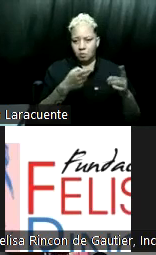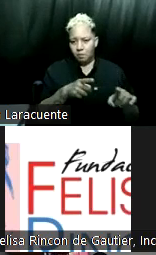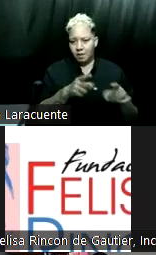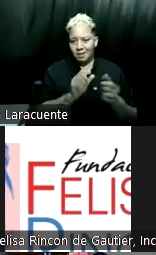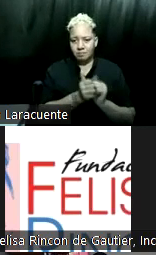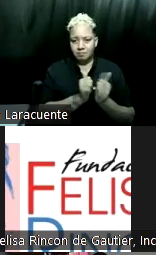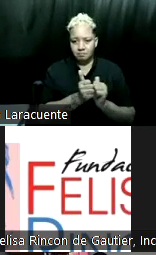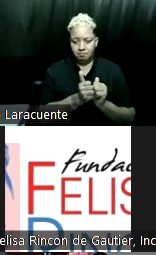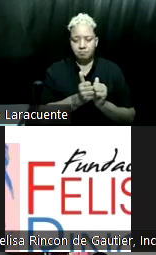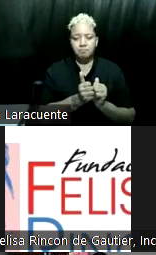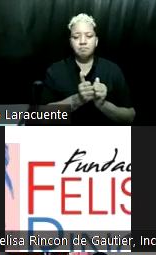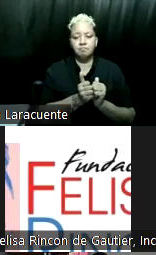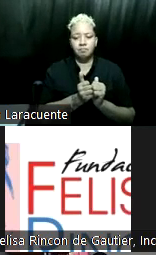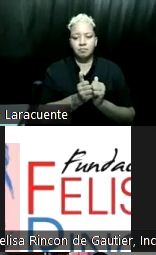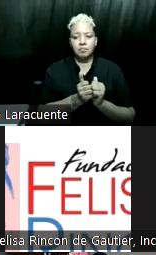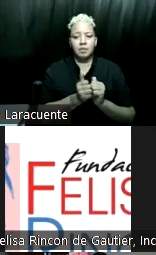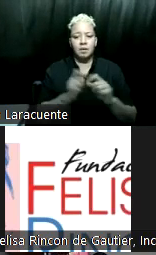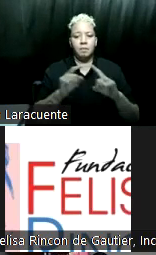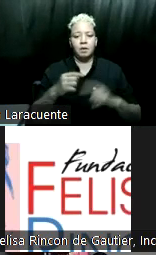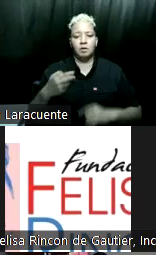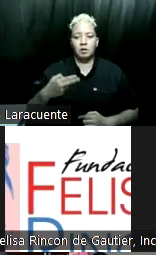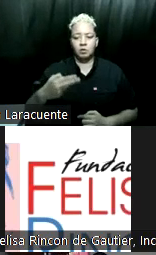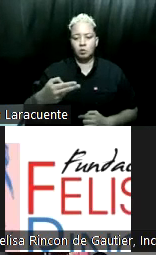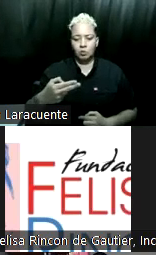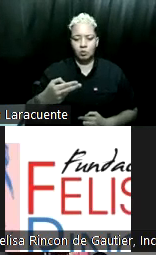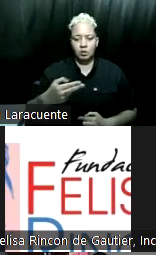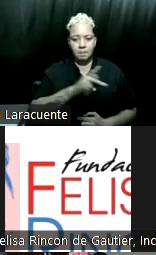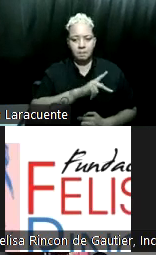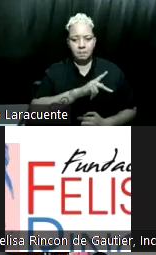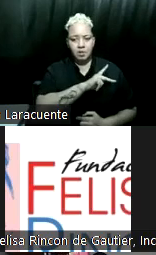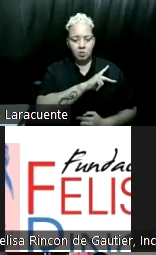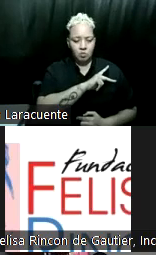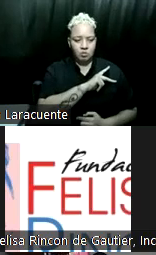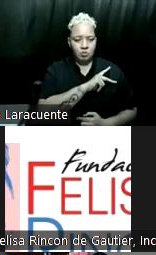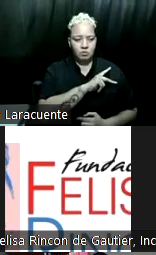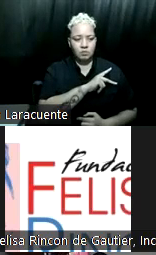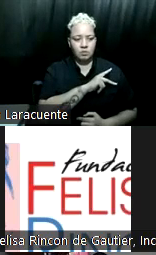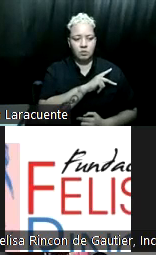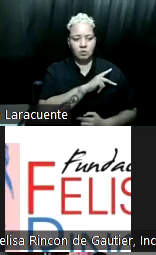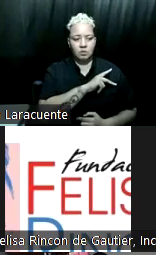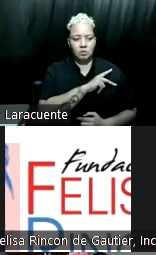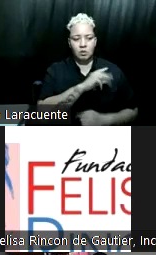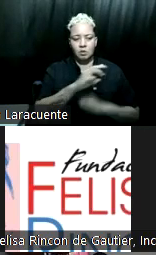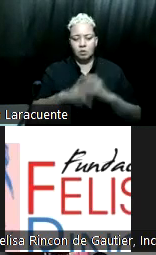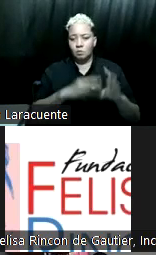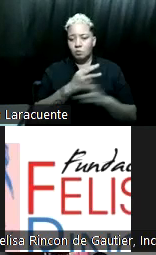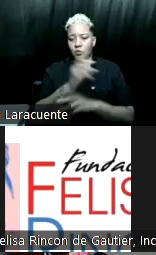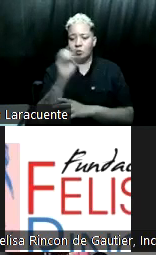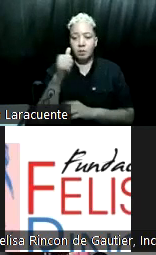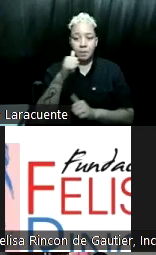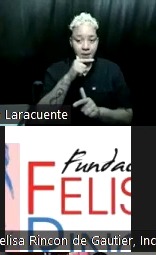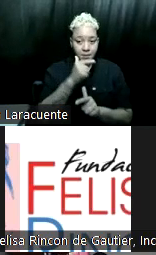torneo, pero la historia personal mía con el mundo básquet es que mi